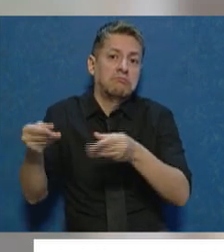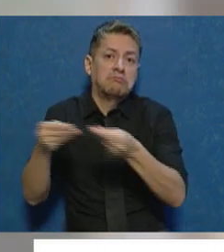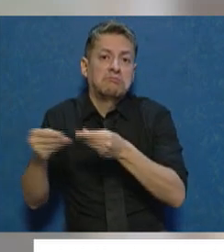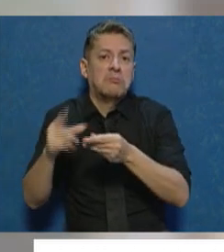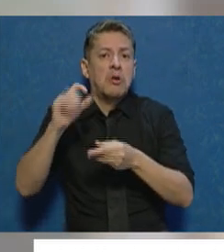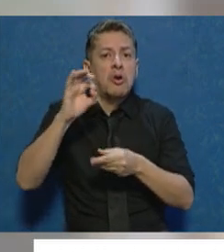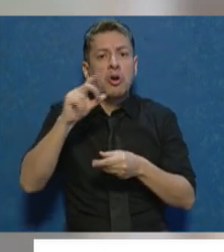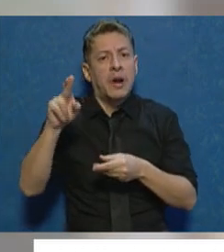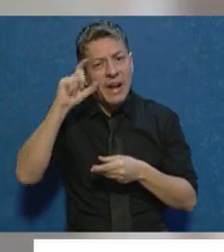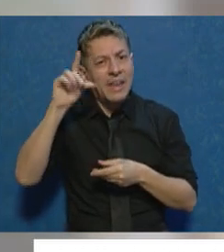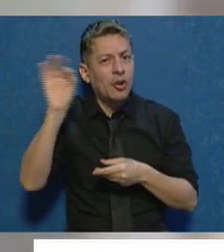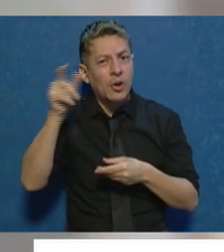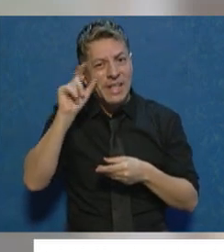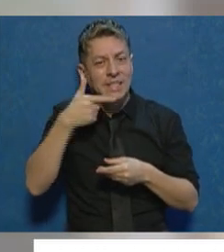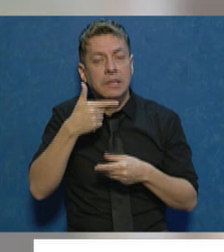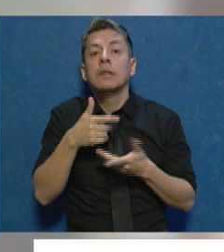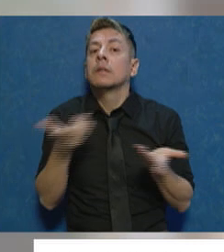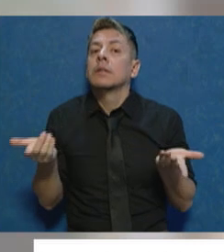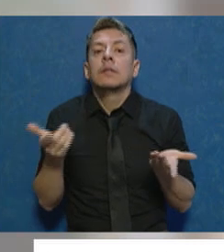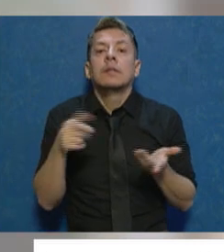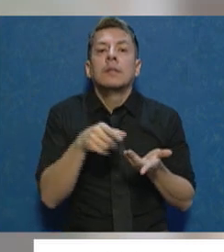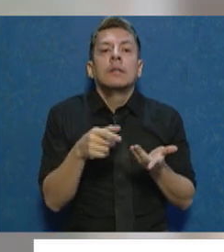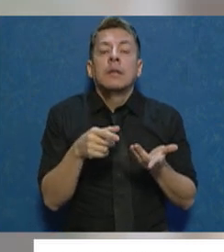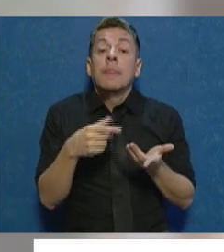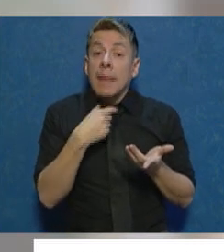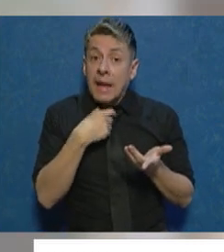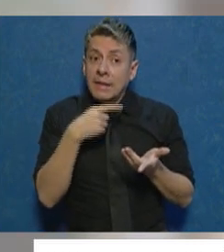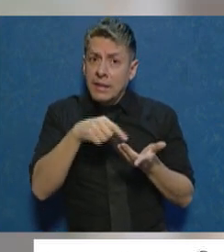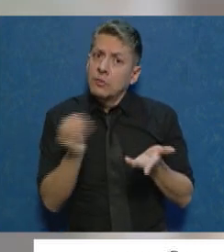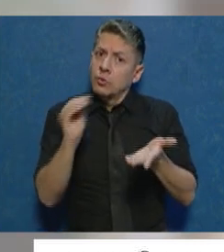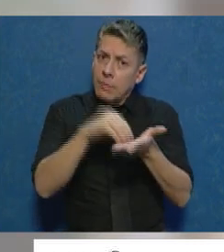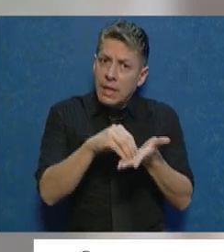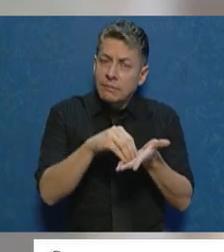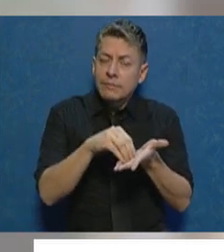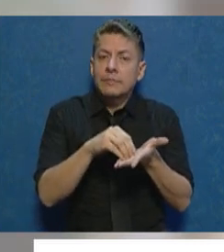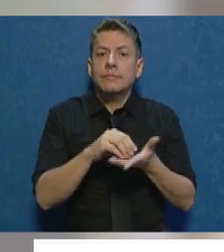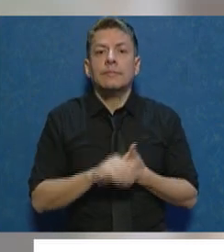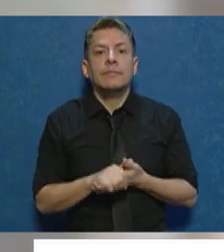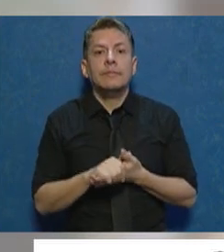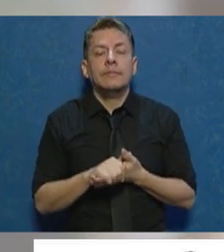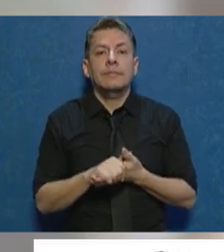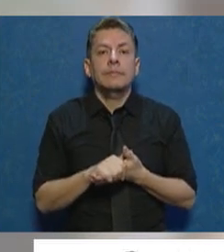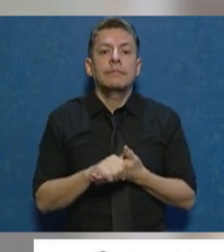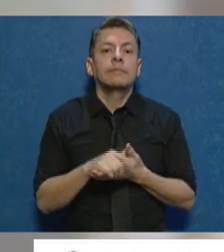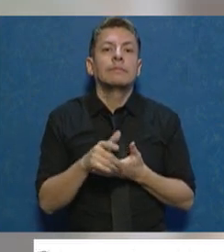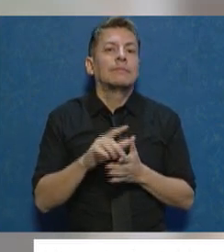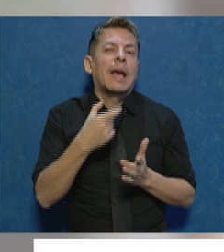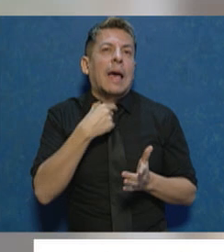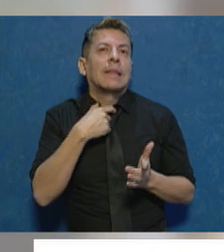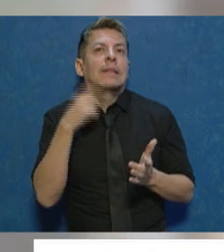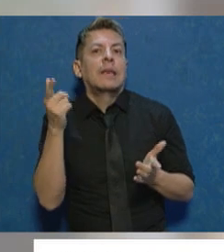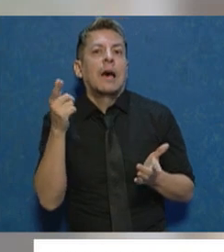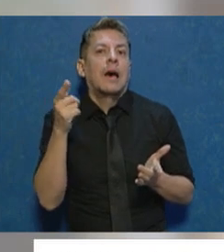corredores. Garantías que suma ahora es el seguro de caución. Deja de ser aquello de la garantía de pedirle